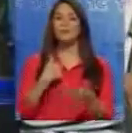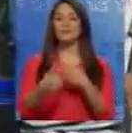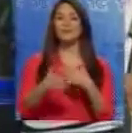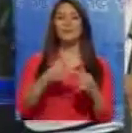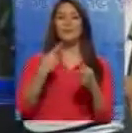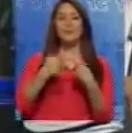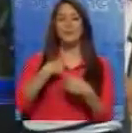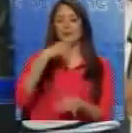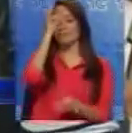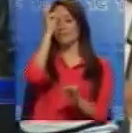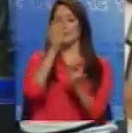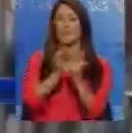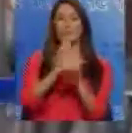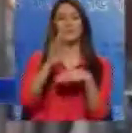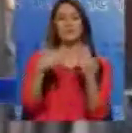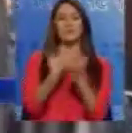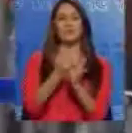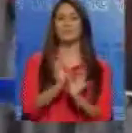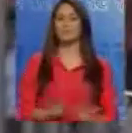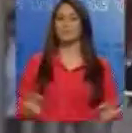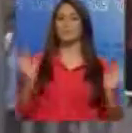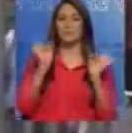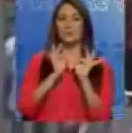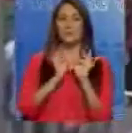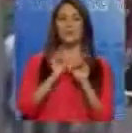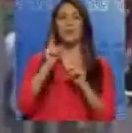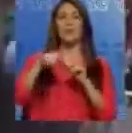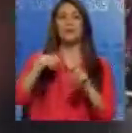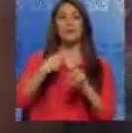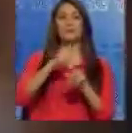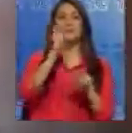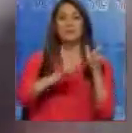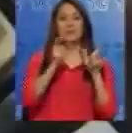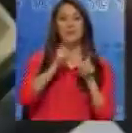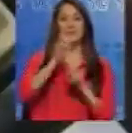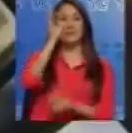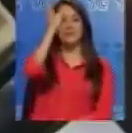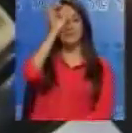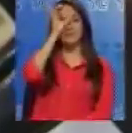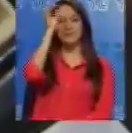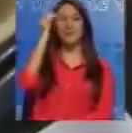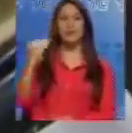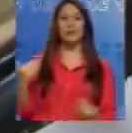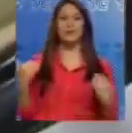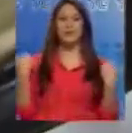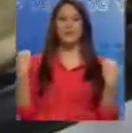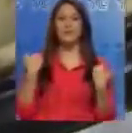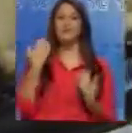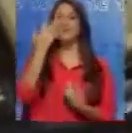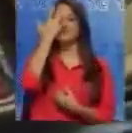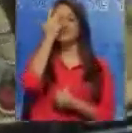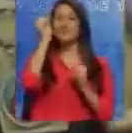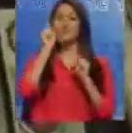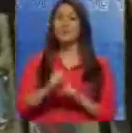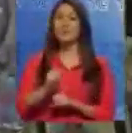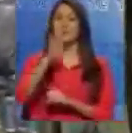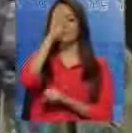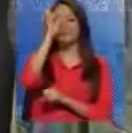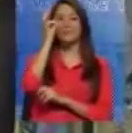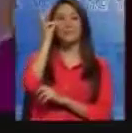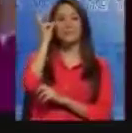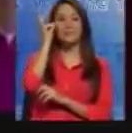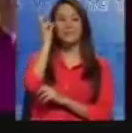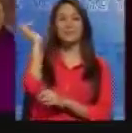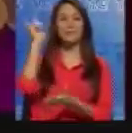fe de uno es por todos lados. Esta es la expectativa de los feligreses, quienes dicen estar contentos por poder recibir a Jorge Mario